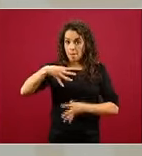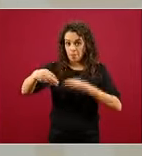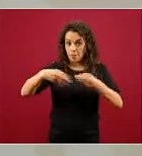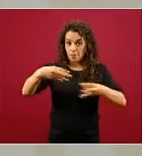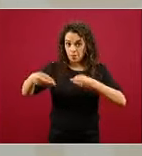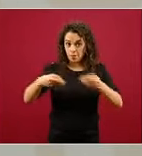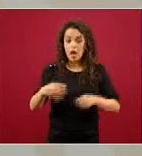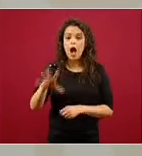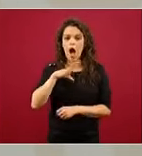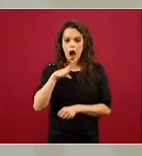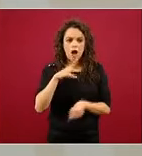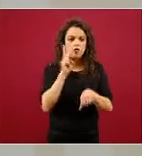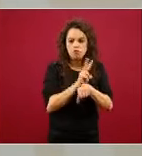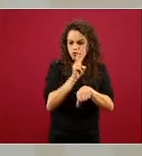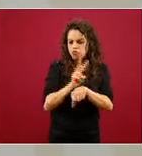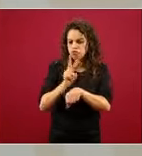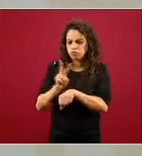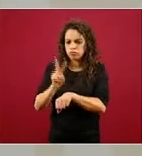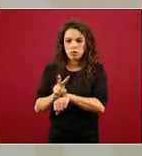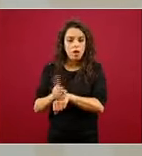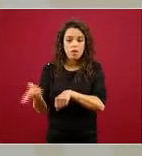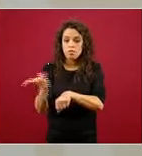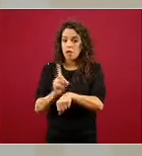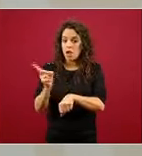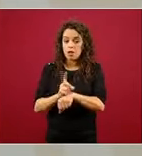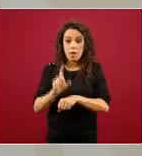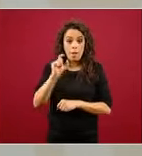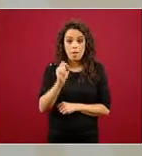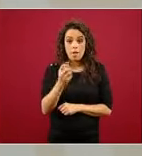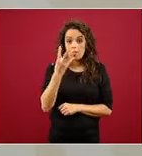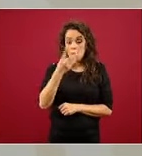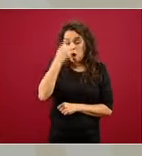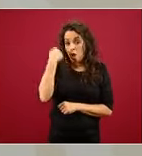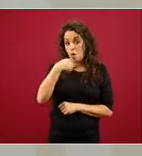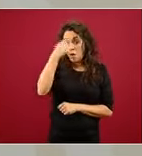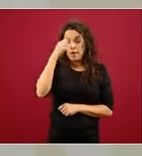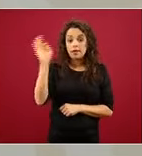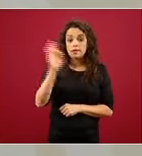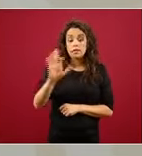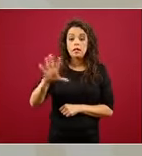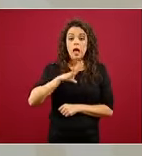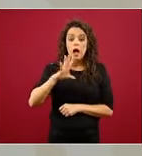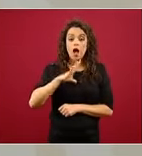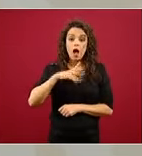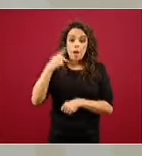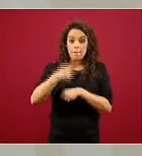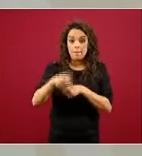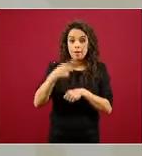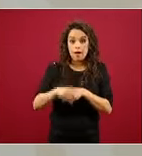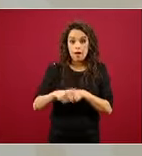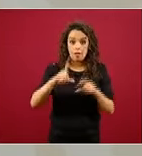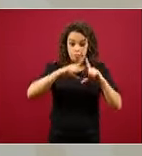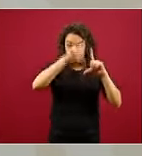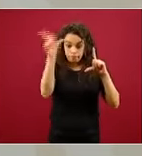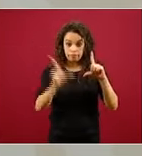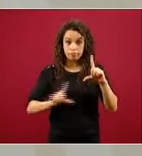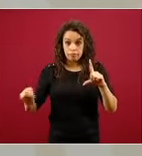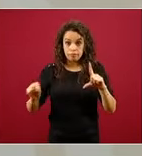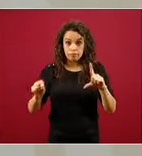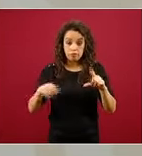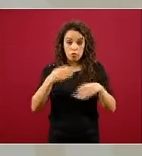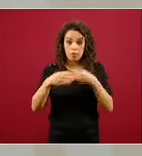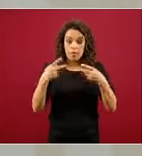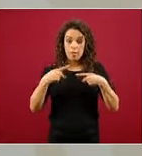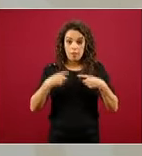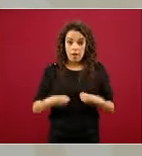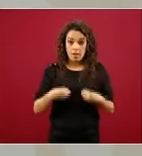un monitoreo las 24 horas de todos los eventos que puedan poner en riesgo la salud de la población. Esto incluye eventos que no